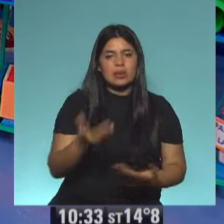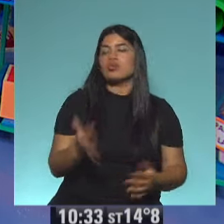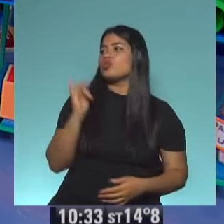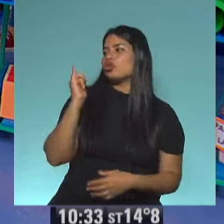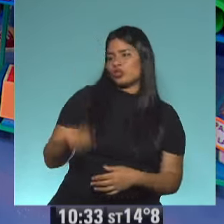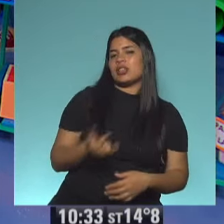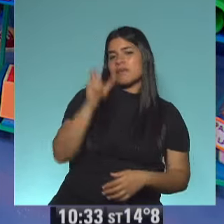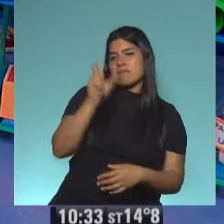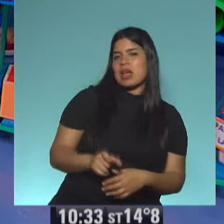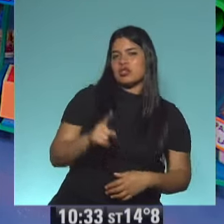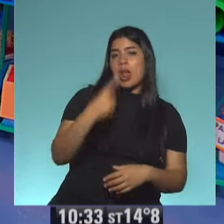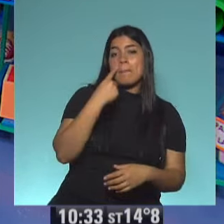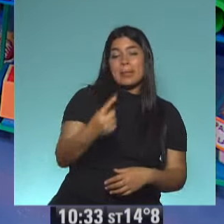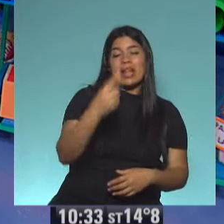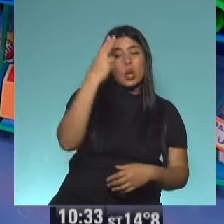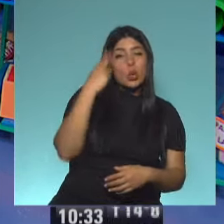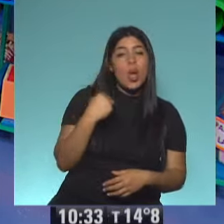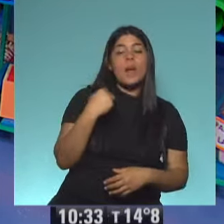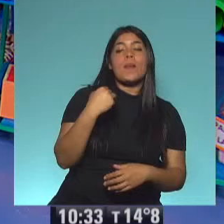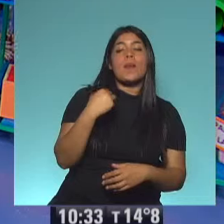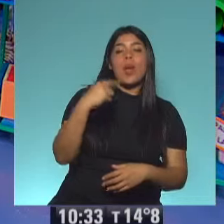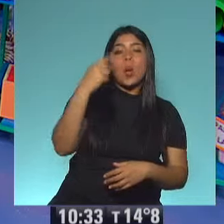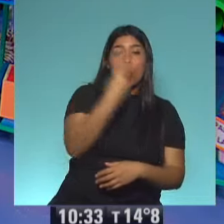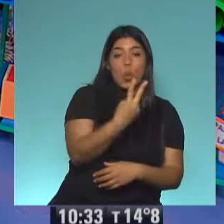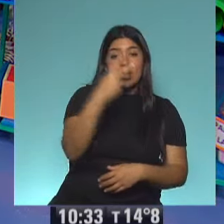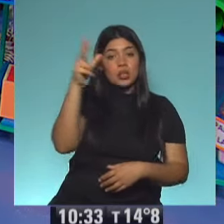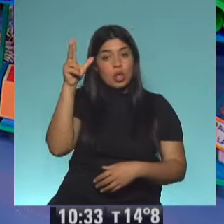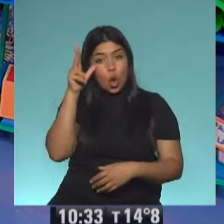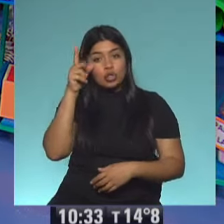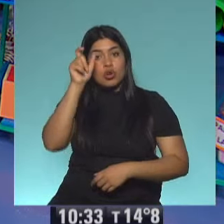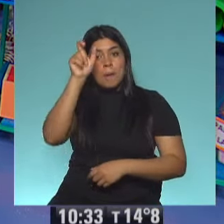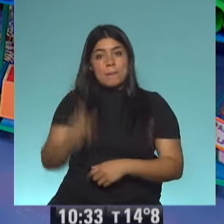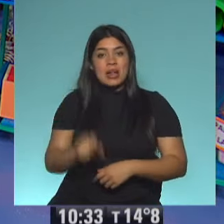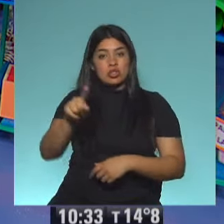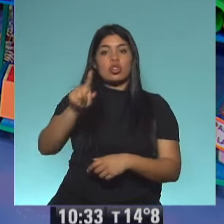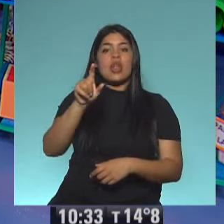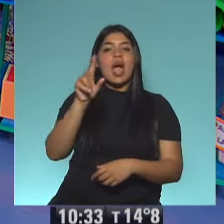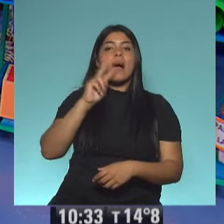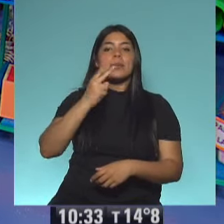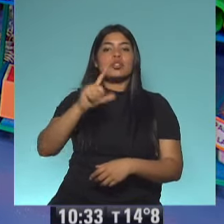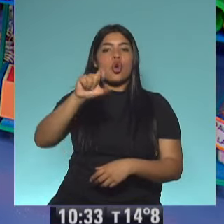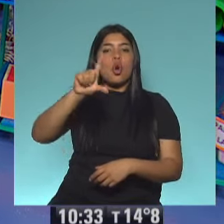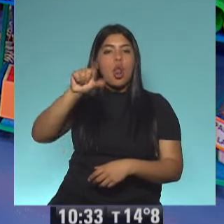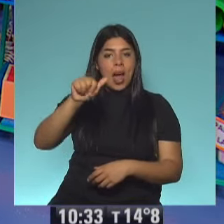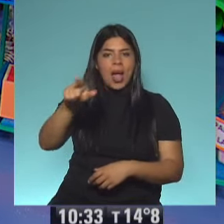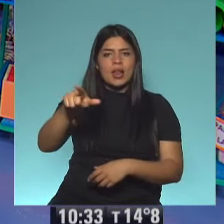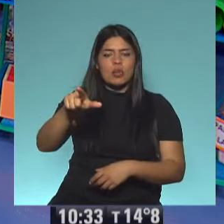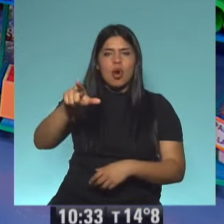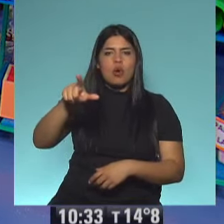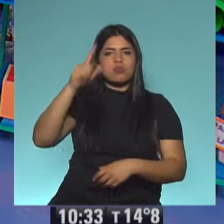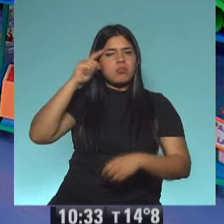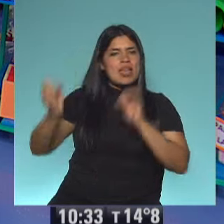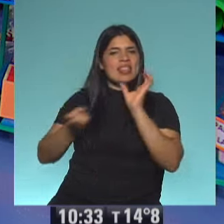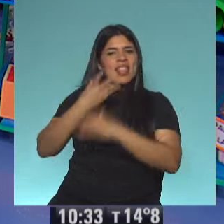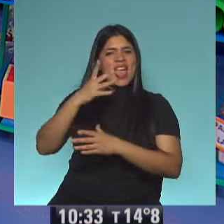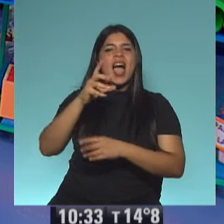sí, en 1928 el profesor Urcola trajo a Lincoln la técnica de cartapesta